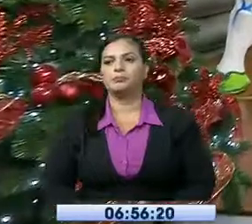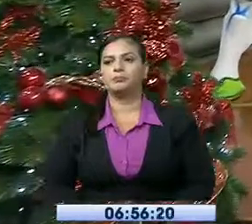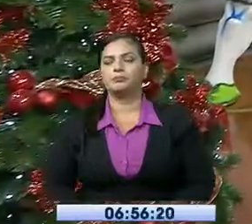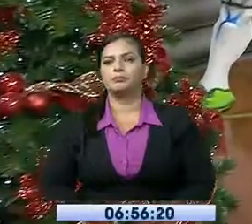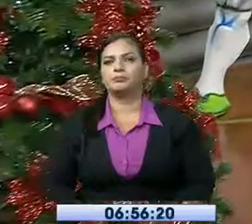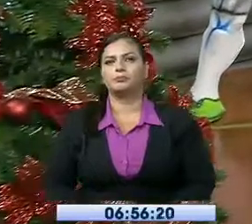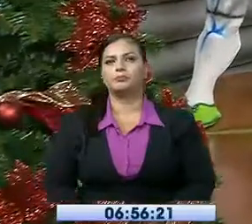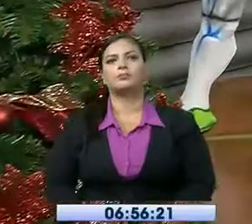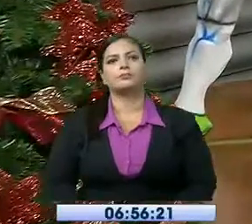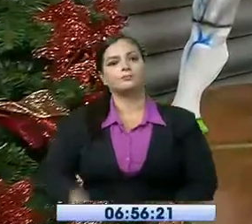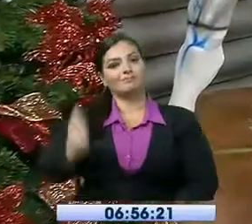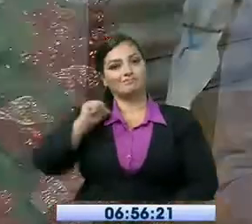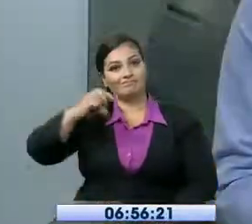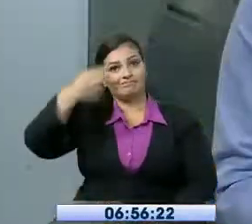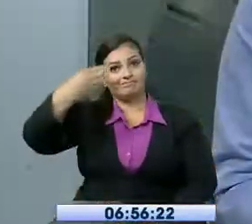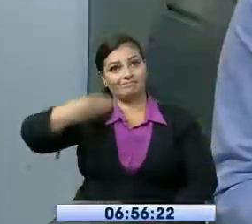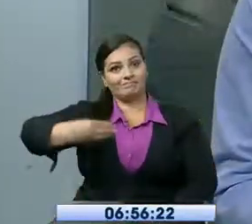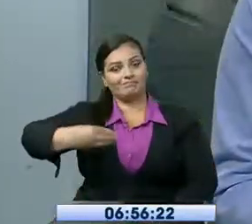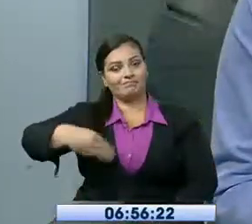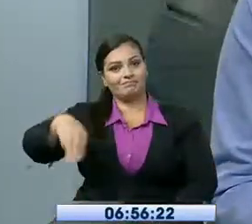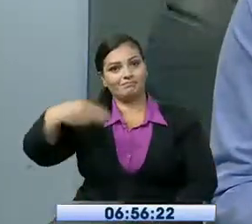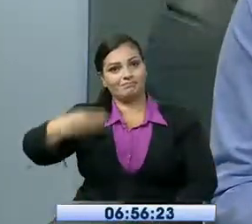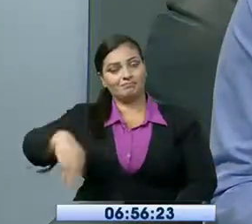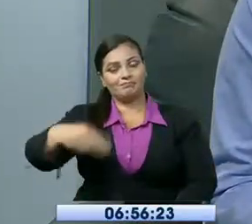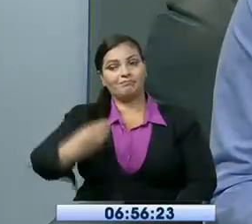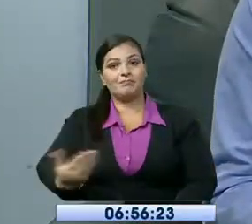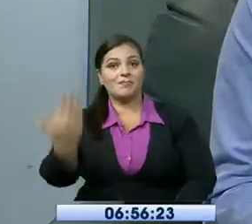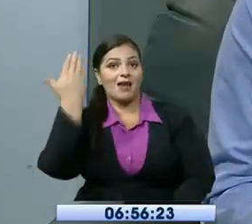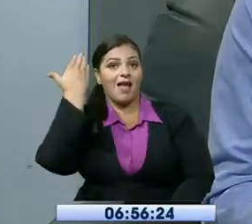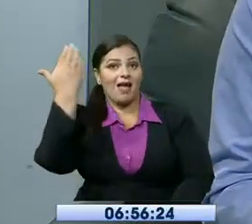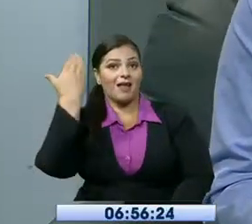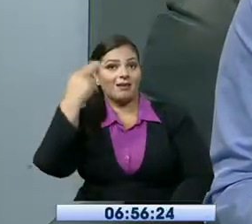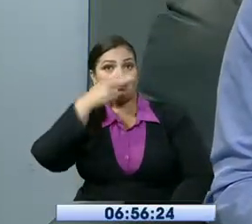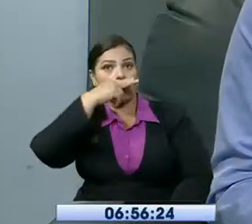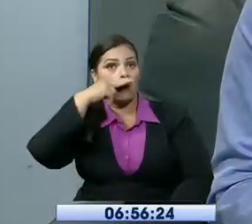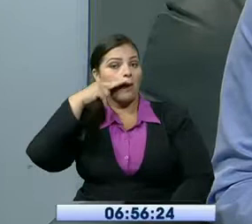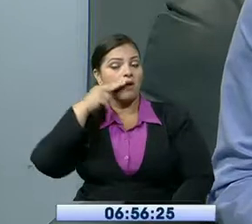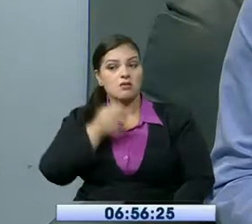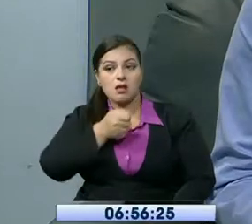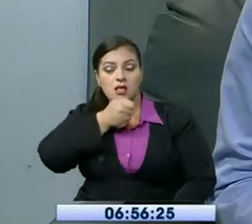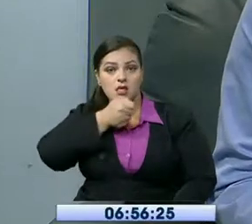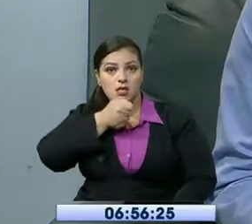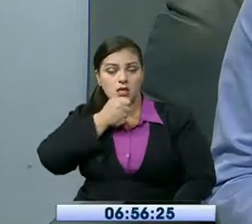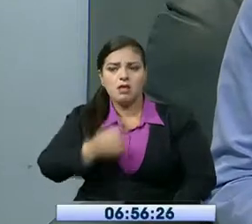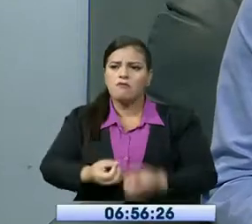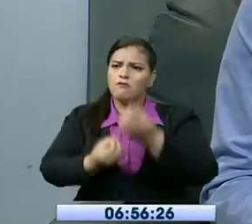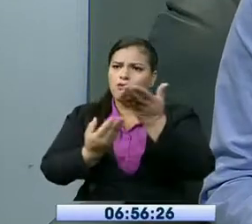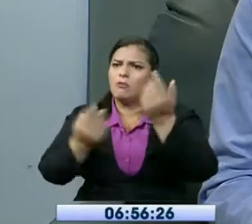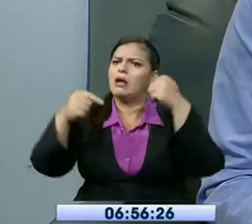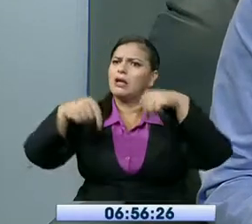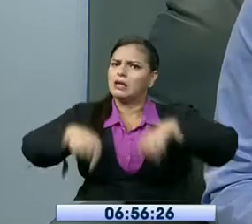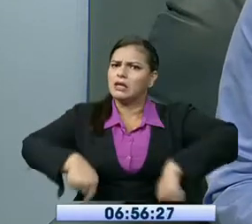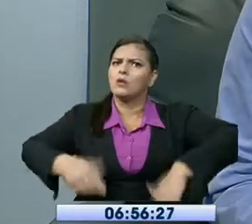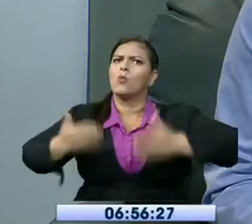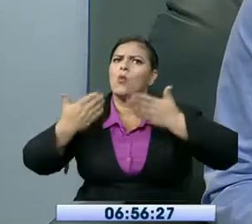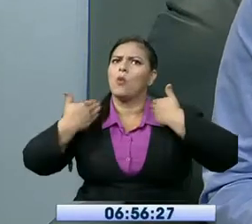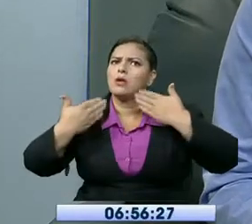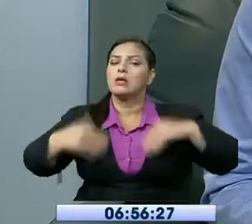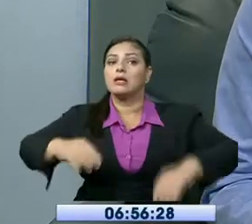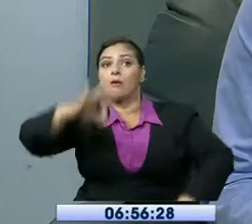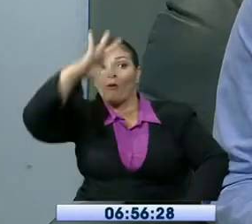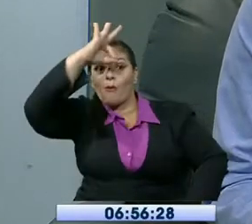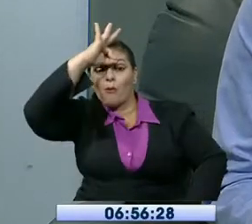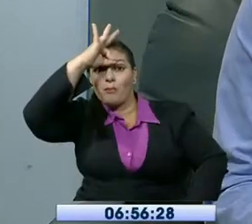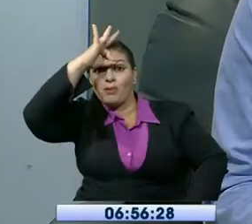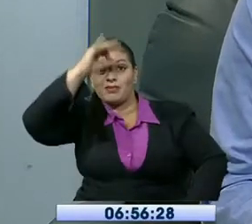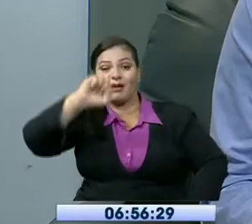alcalde de Guayaquil, Jaime Nebot, destacó el rol que cumple Solca en la lucha contra el cáncer en el Ecuador. Añadió que el bloque de